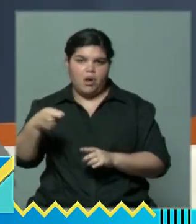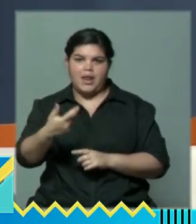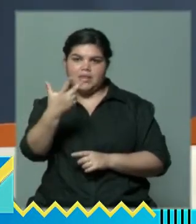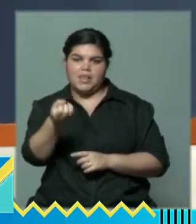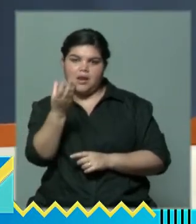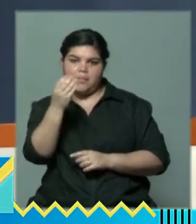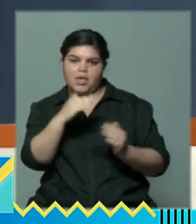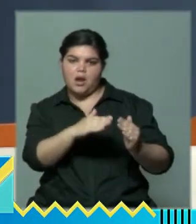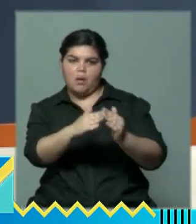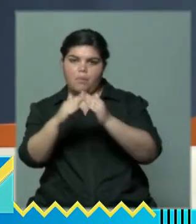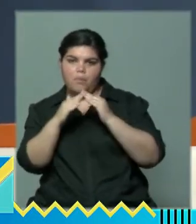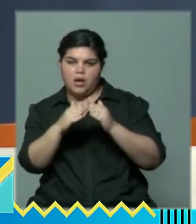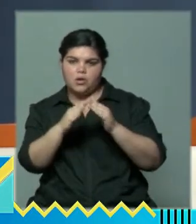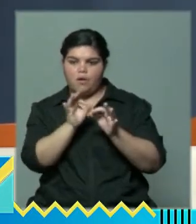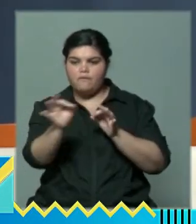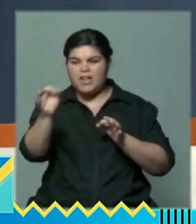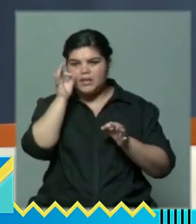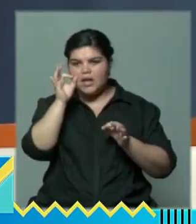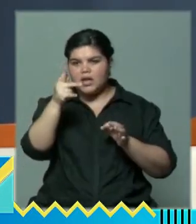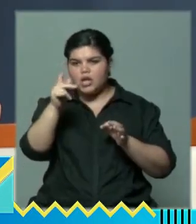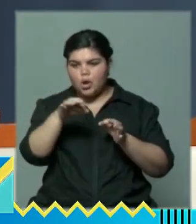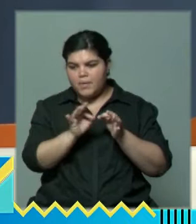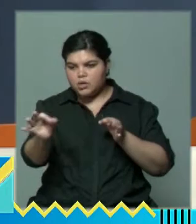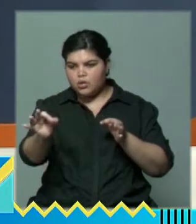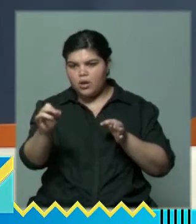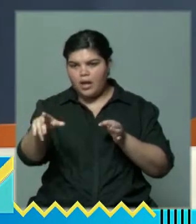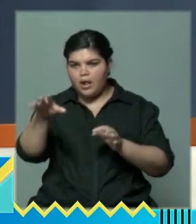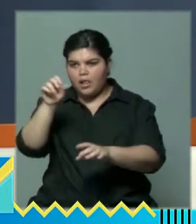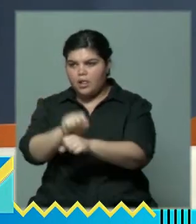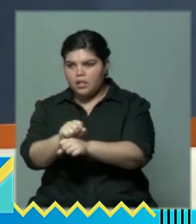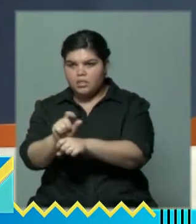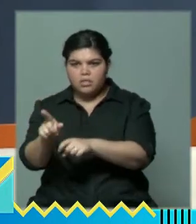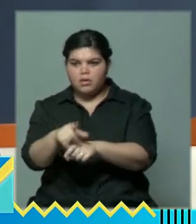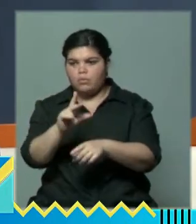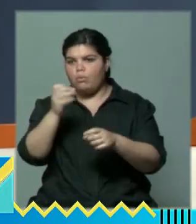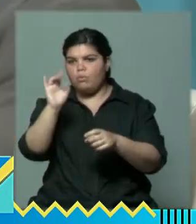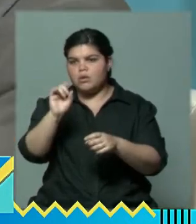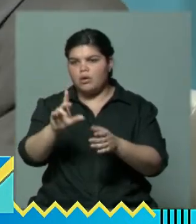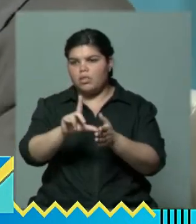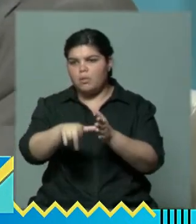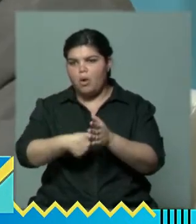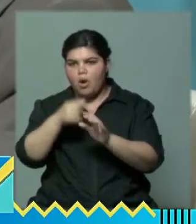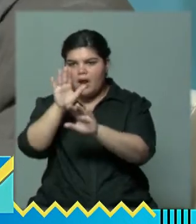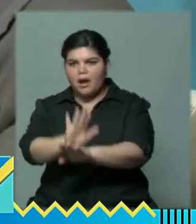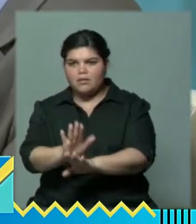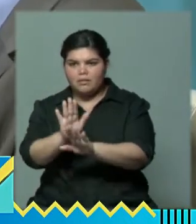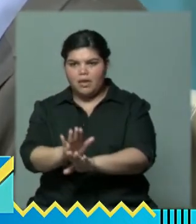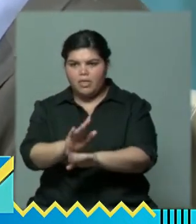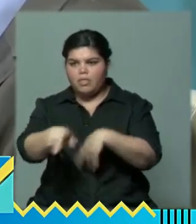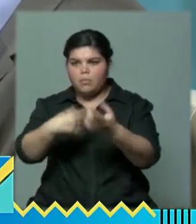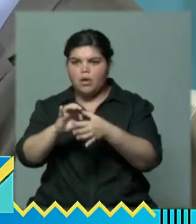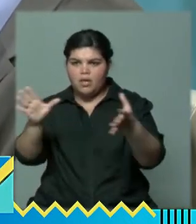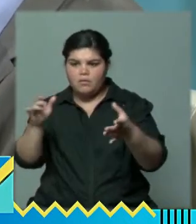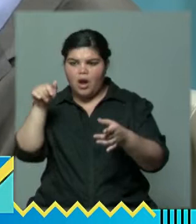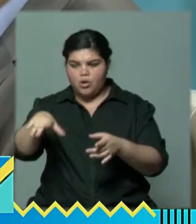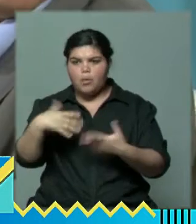mañana en un barrio a 20 kilómetros donde vivía y no le podían hacer nada, más que demorarlo. Hoy le pueden confiscar eso porque le pueden considerar un elemento peligroso.